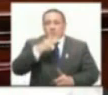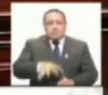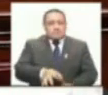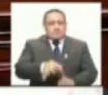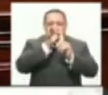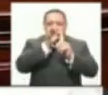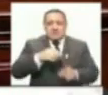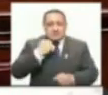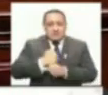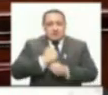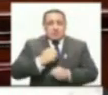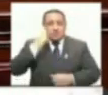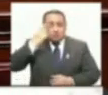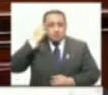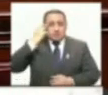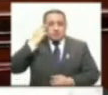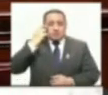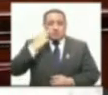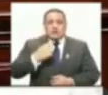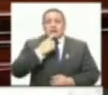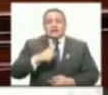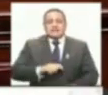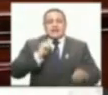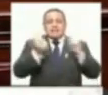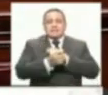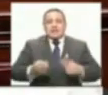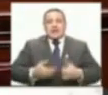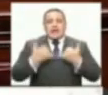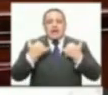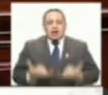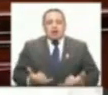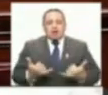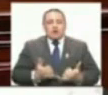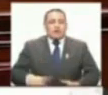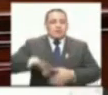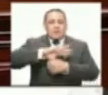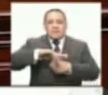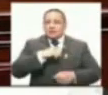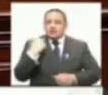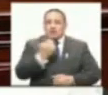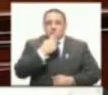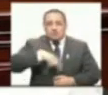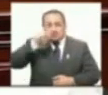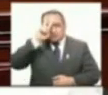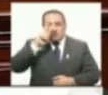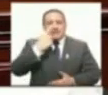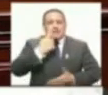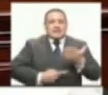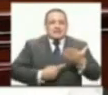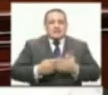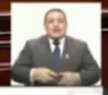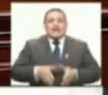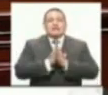principales banderas políticas, convertida ahora en una bandera de la mayoría del pueblo, es